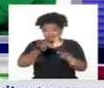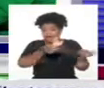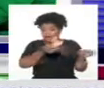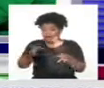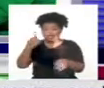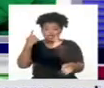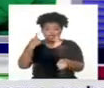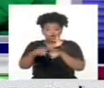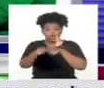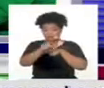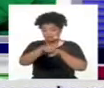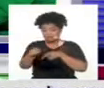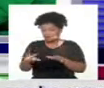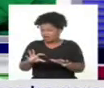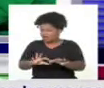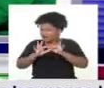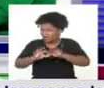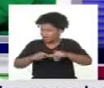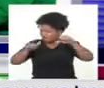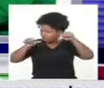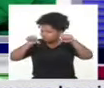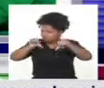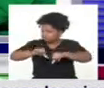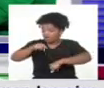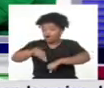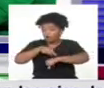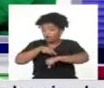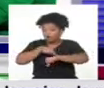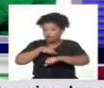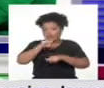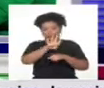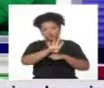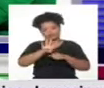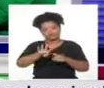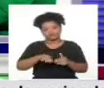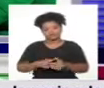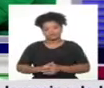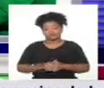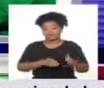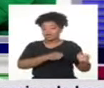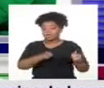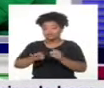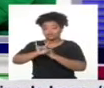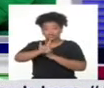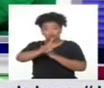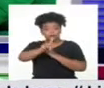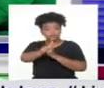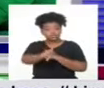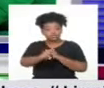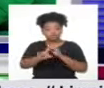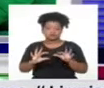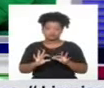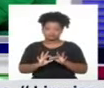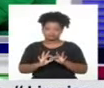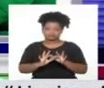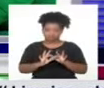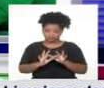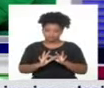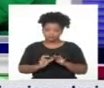estos momentos a 44 y 91 pacientes que están graves.